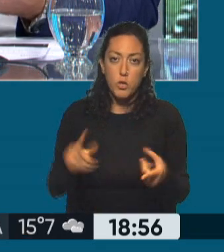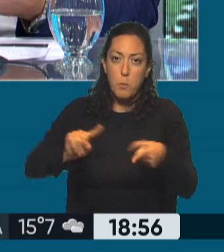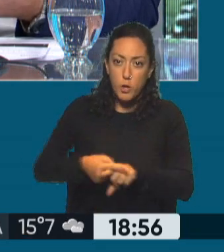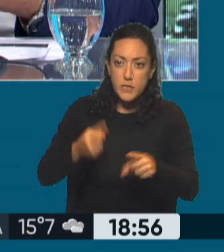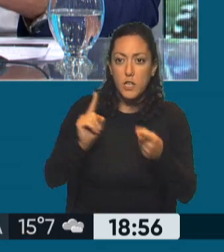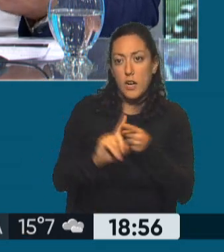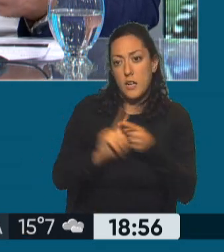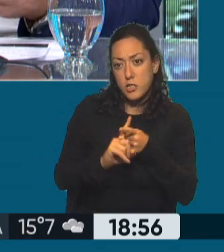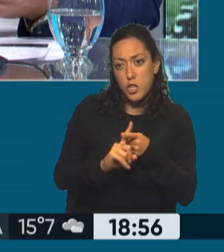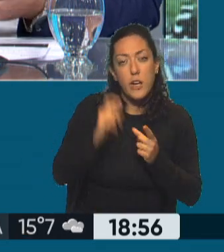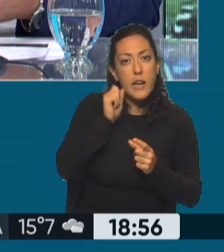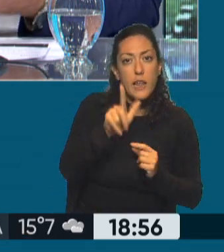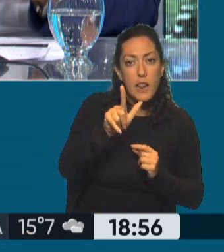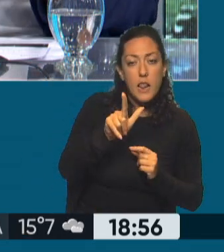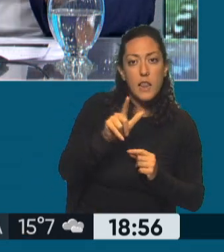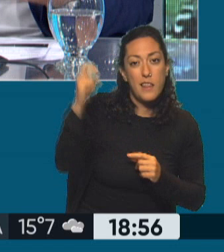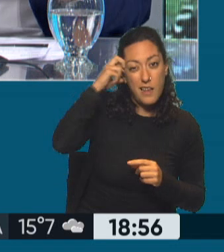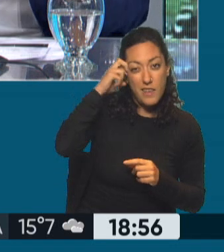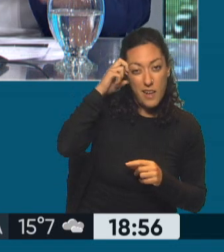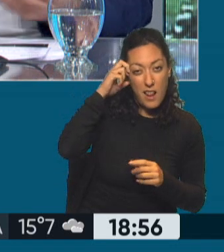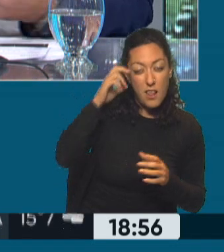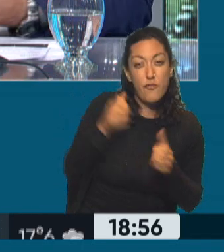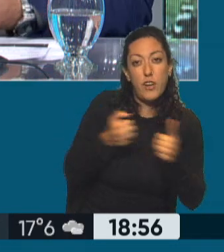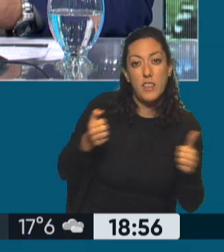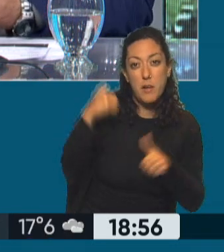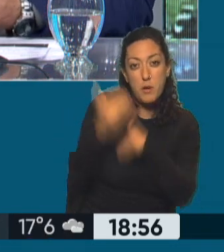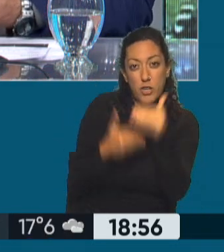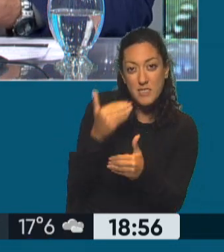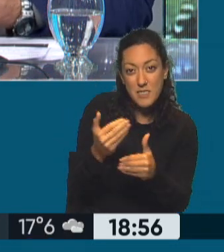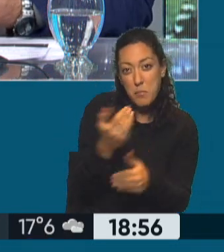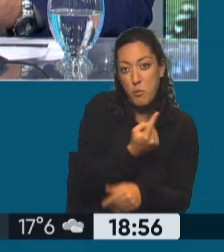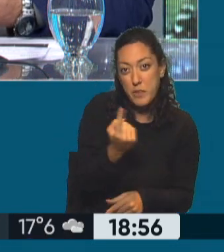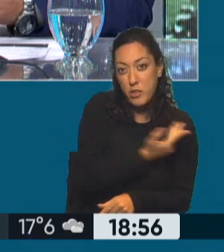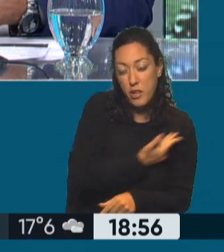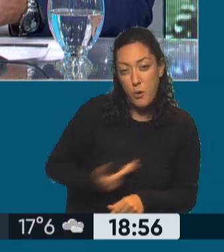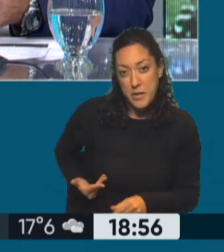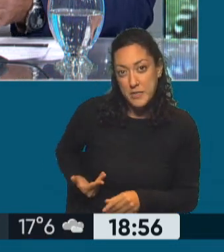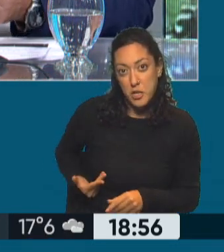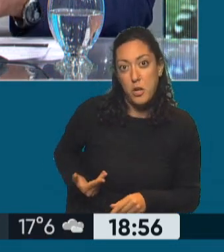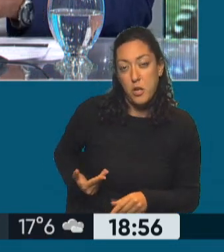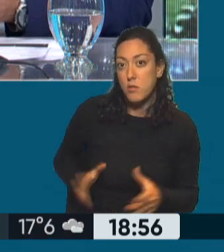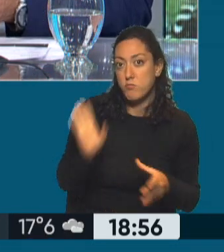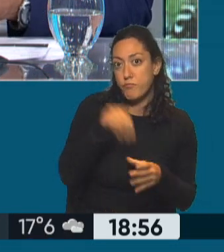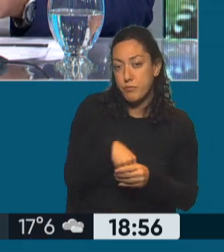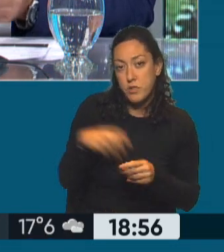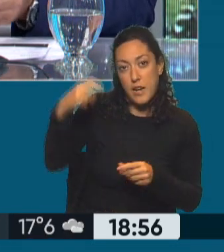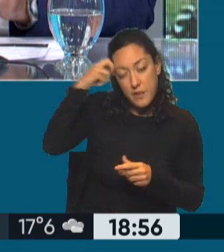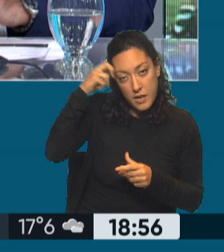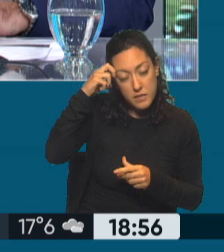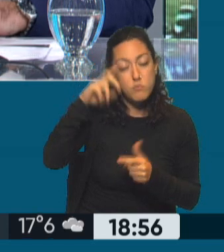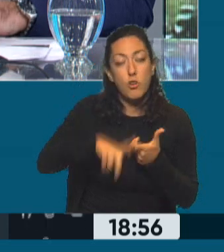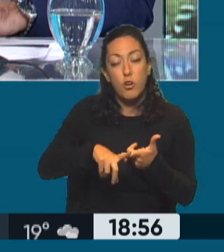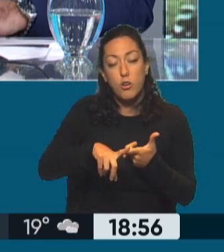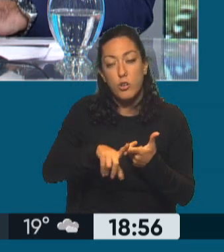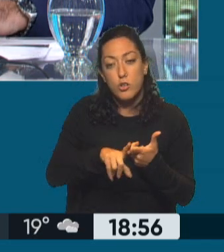Gil Lavedra. Todos sabemos que es dirigente radical, el Frente Progresista que gobernaba en ese momento la provincia estaba integrado por el radicalismo y